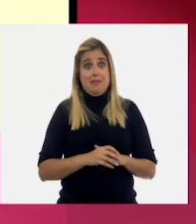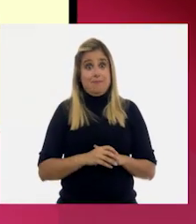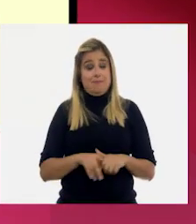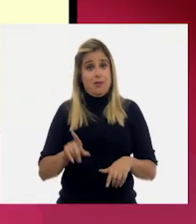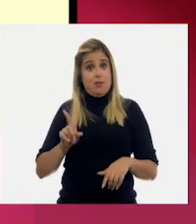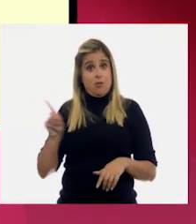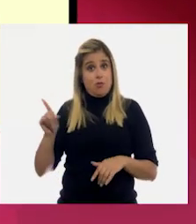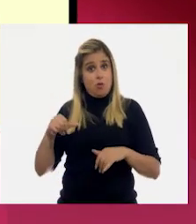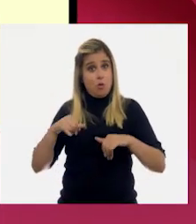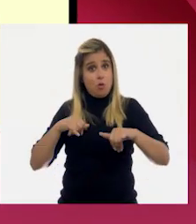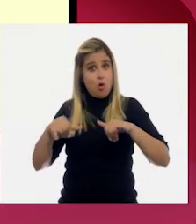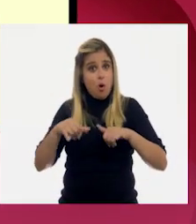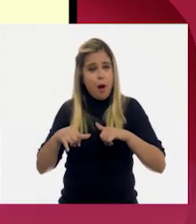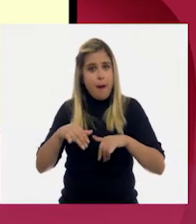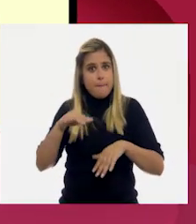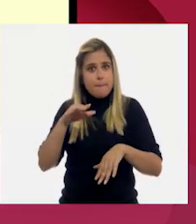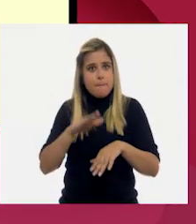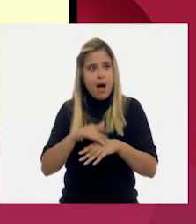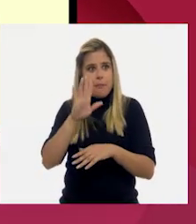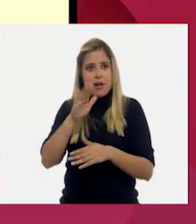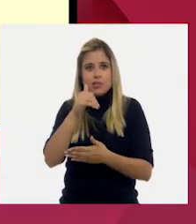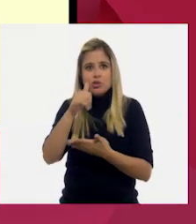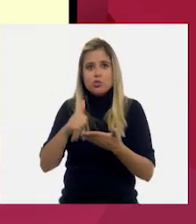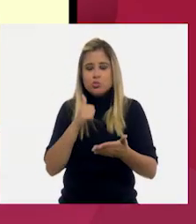parece más de una ciudad.